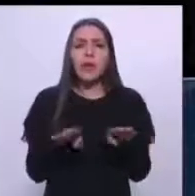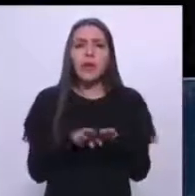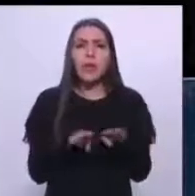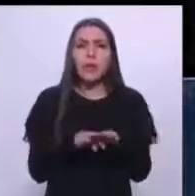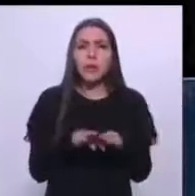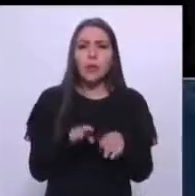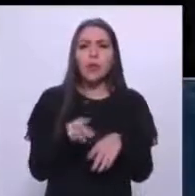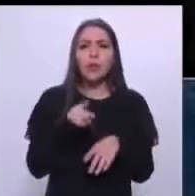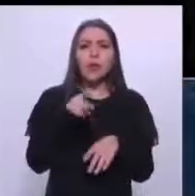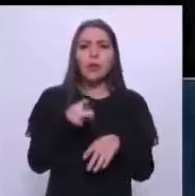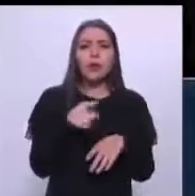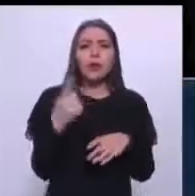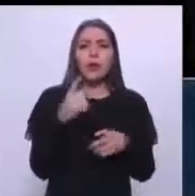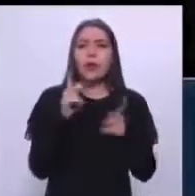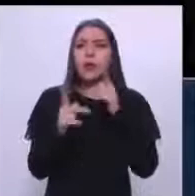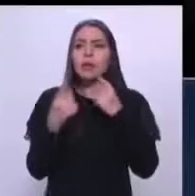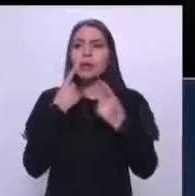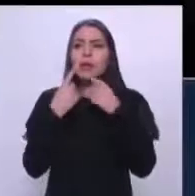este Parlamento abierto?